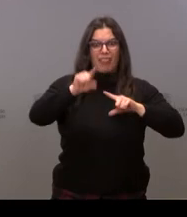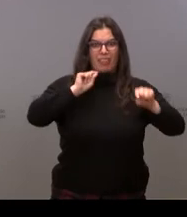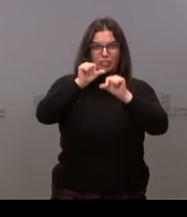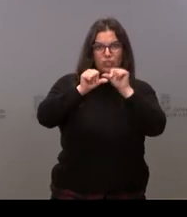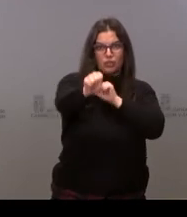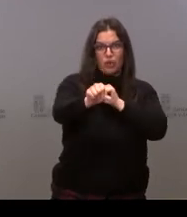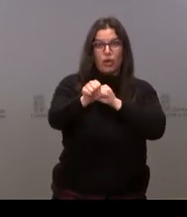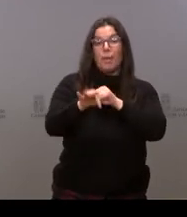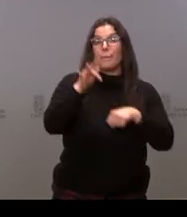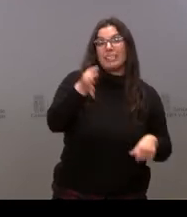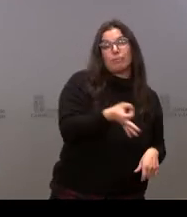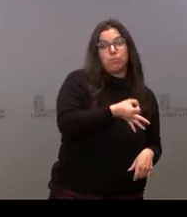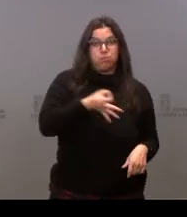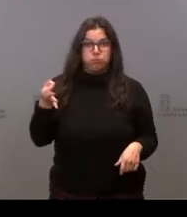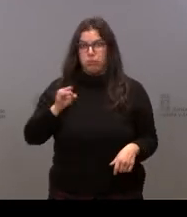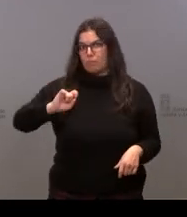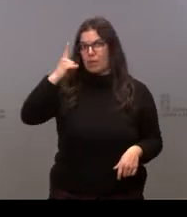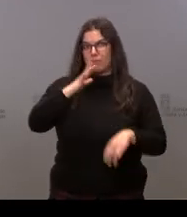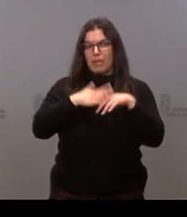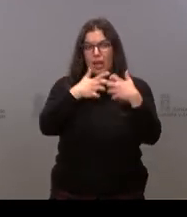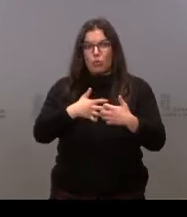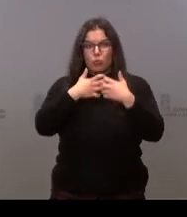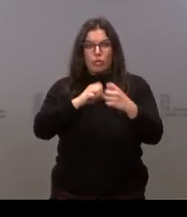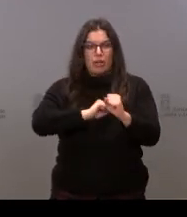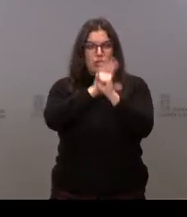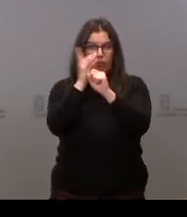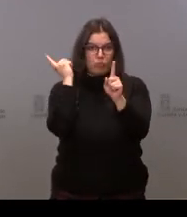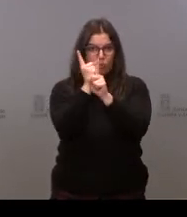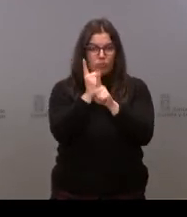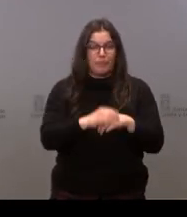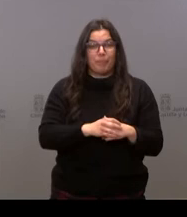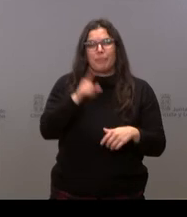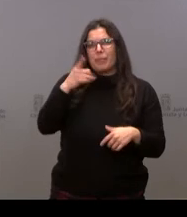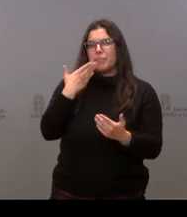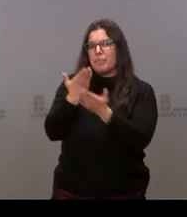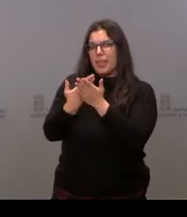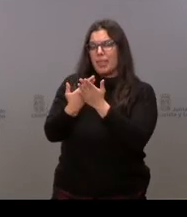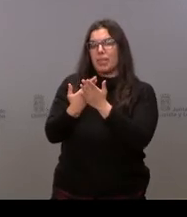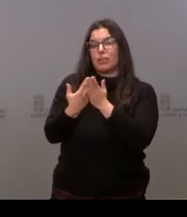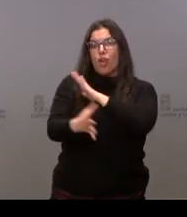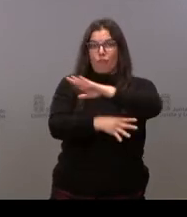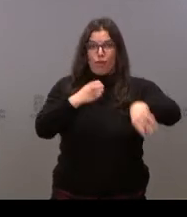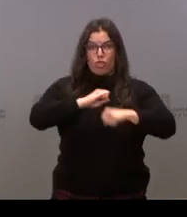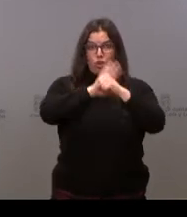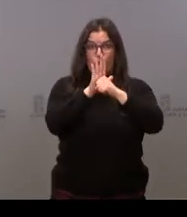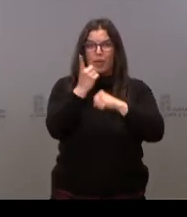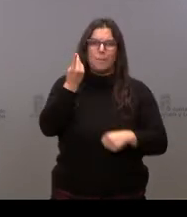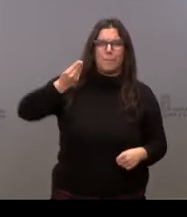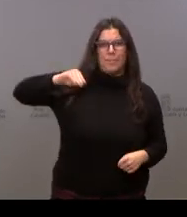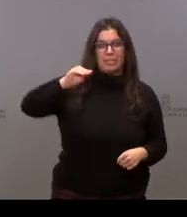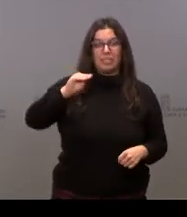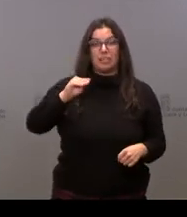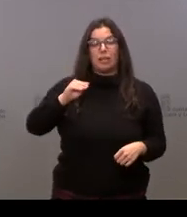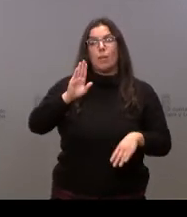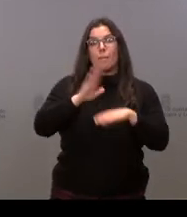eficacia con mucha eficacia en la lucha contra kobe voy a reclamar también un nuevo fondo kobe que permita hacer